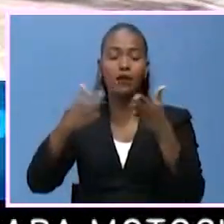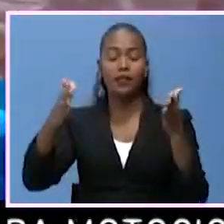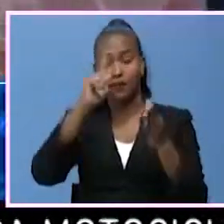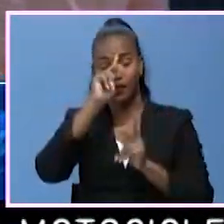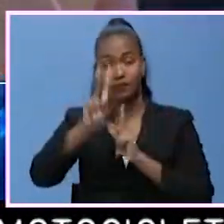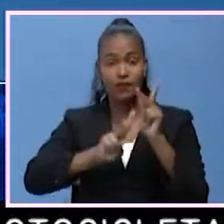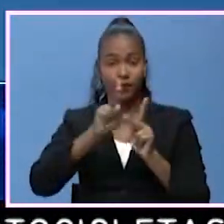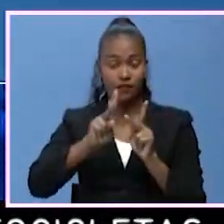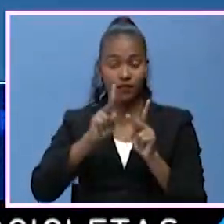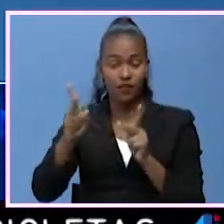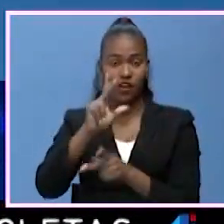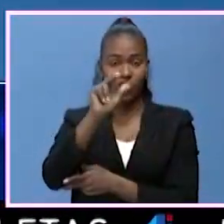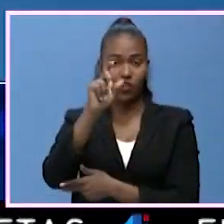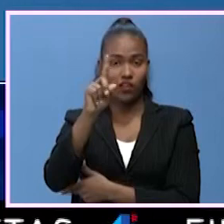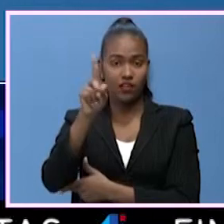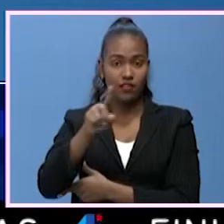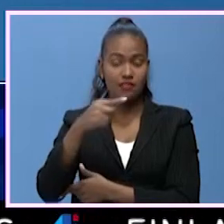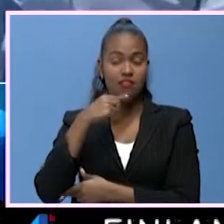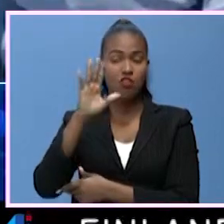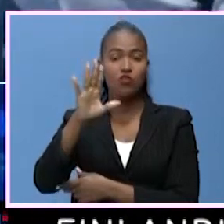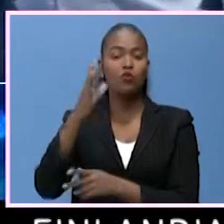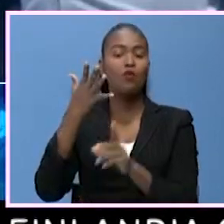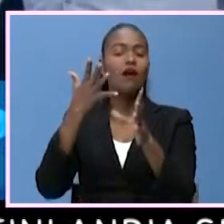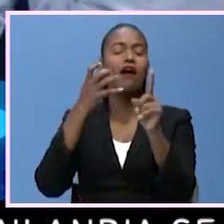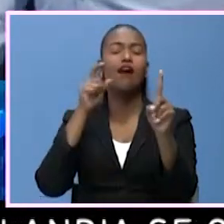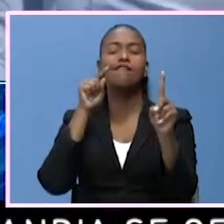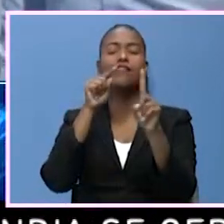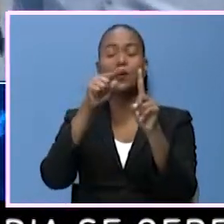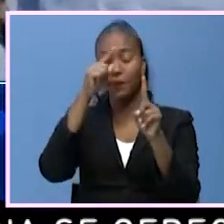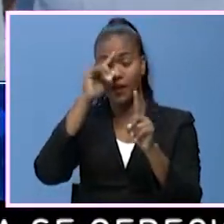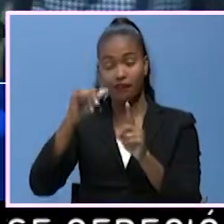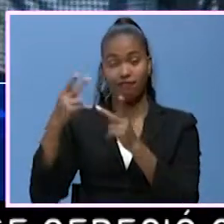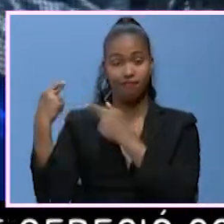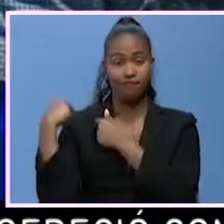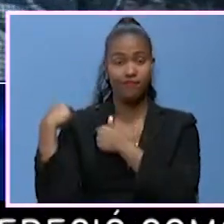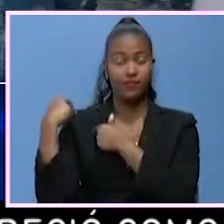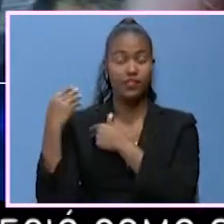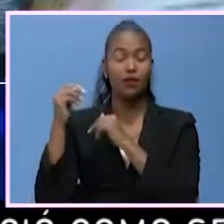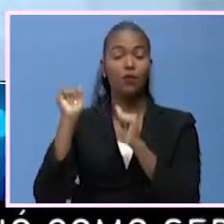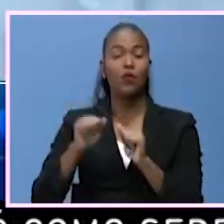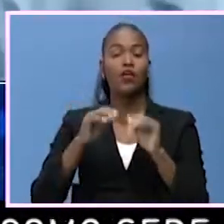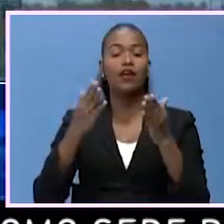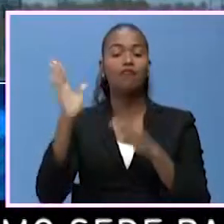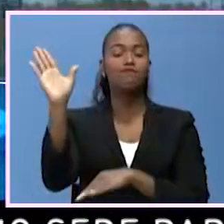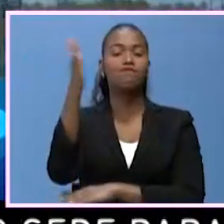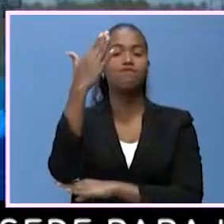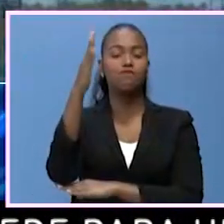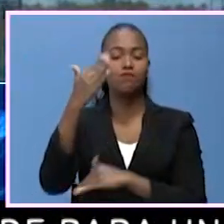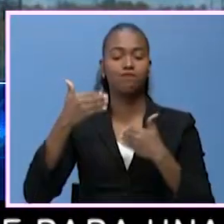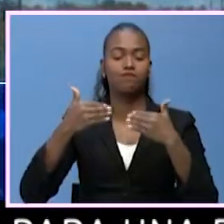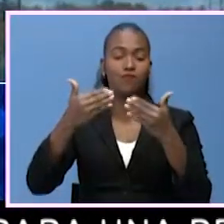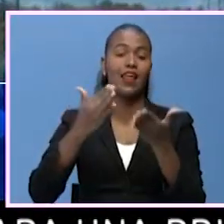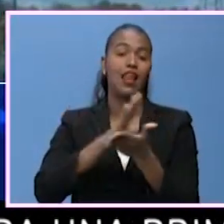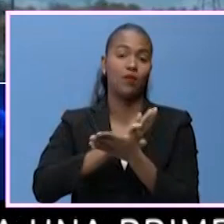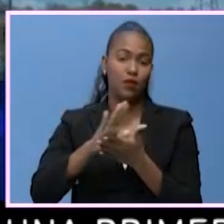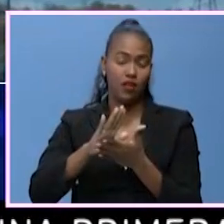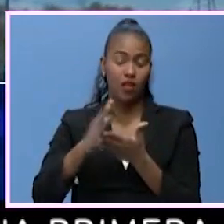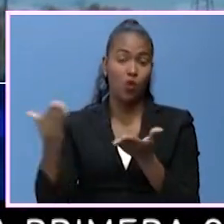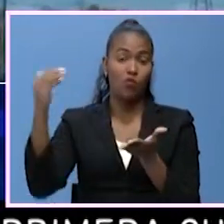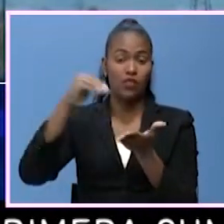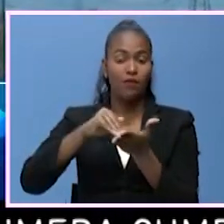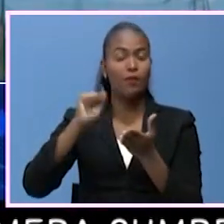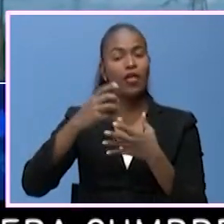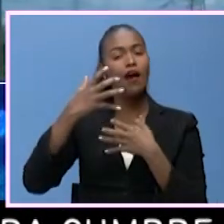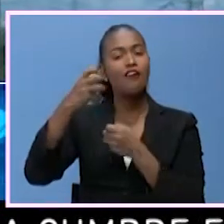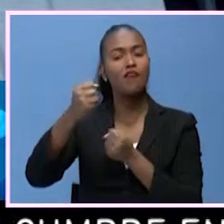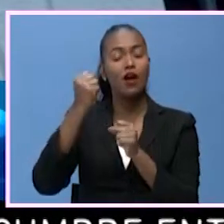ciudadanía". Rodríguez reiteró que su principal misión frente a la portuaria es enarbolar la bandera de la transparencia, recuperar la